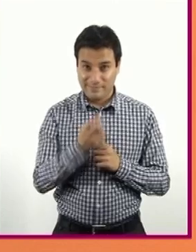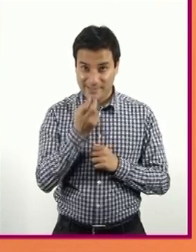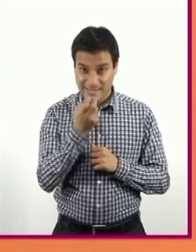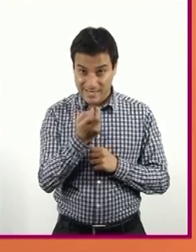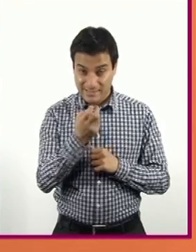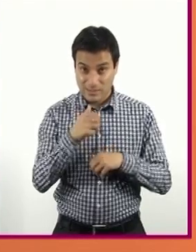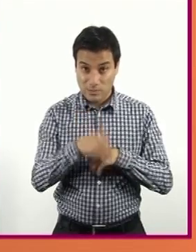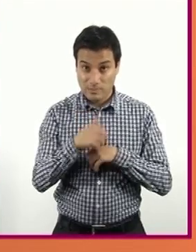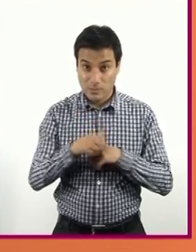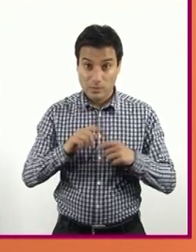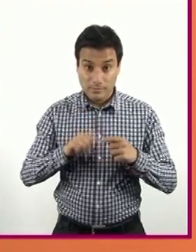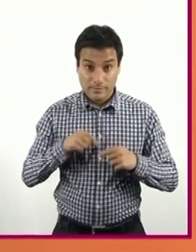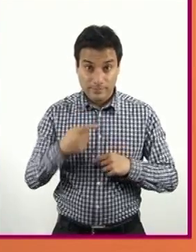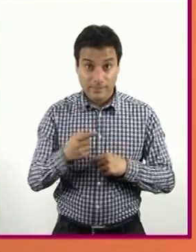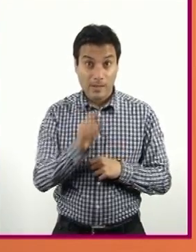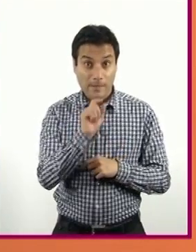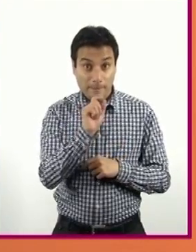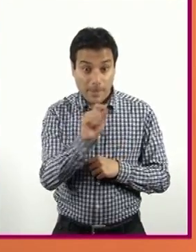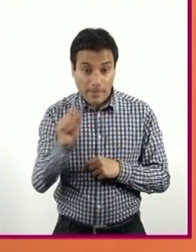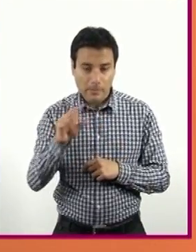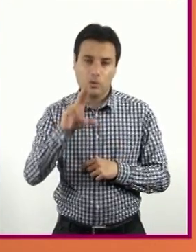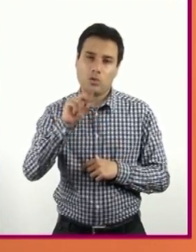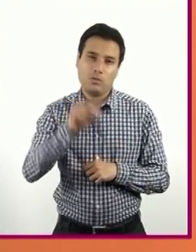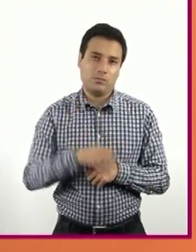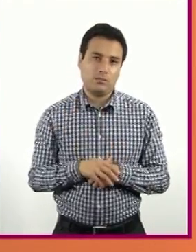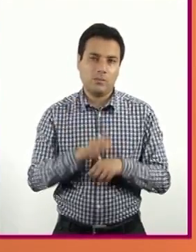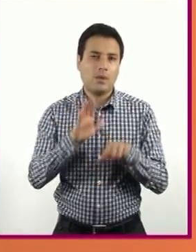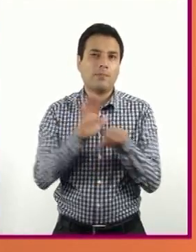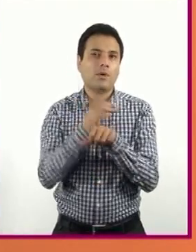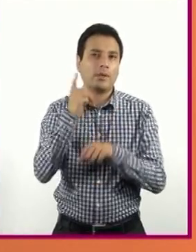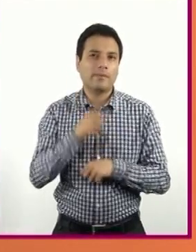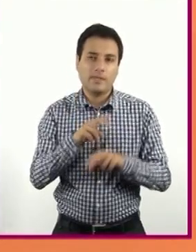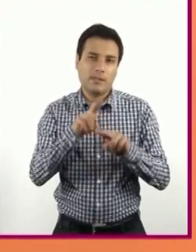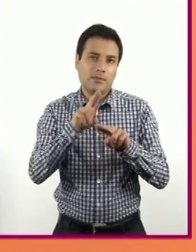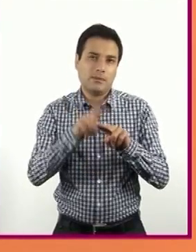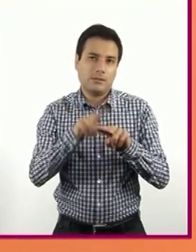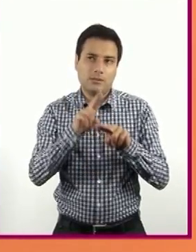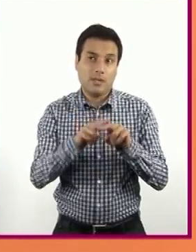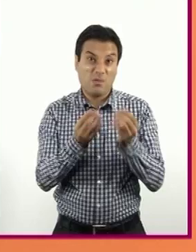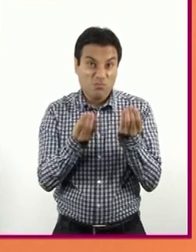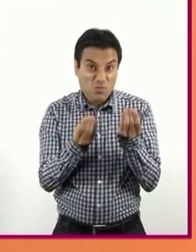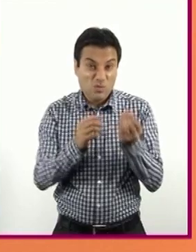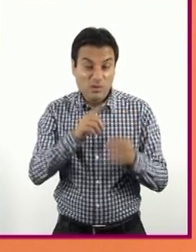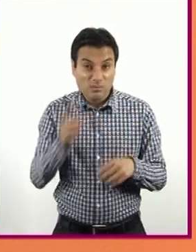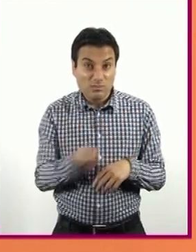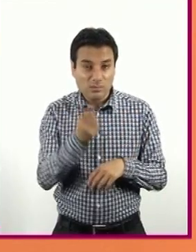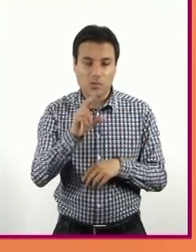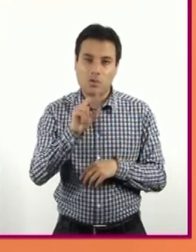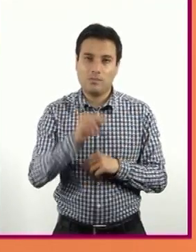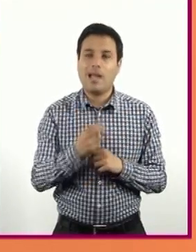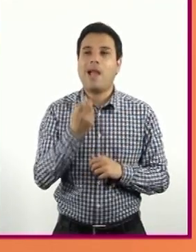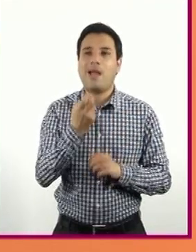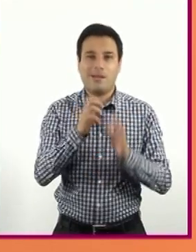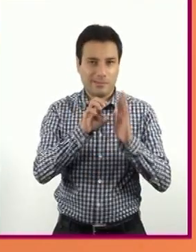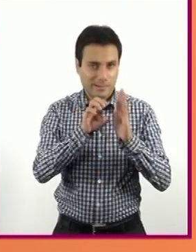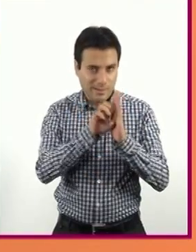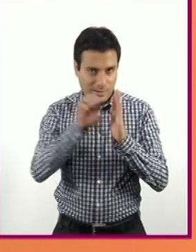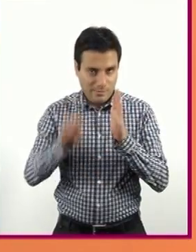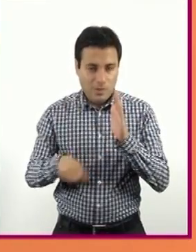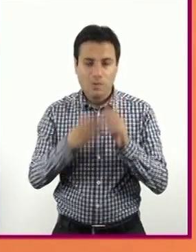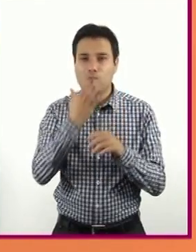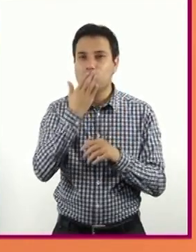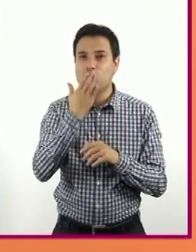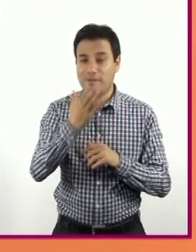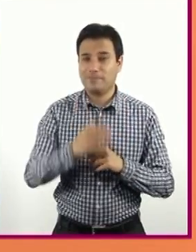sucesión? No, maestra, porque las sillas no son infinitas. Nos diste un ejemplo de una